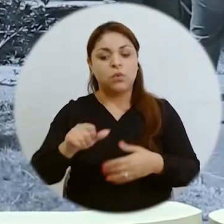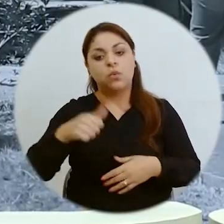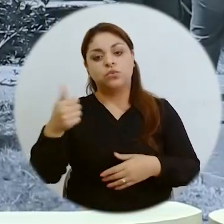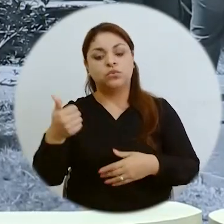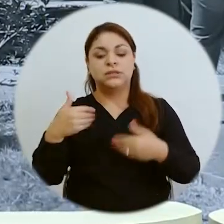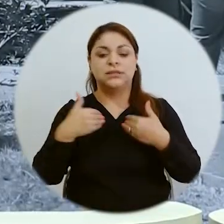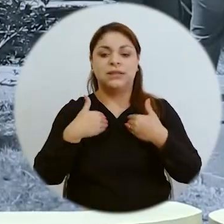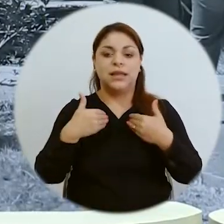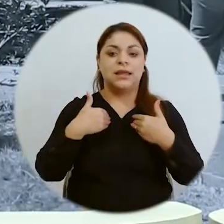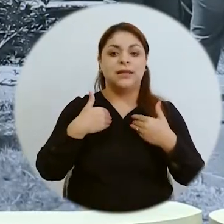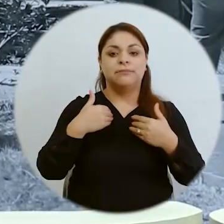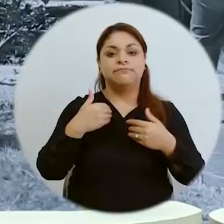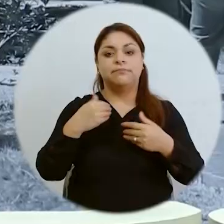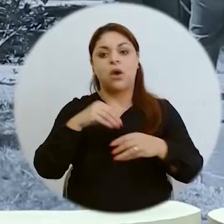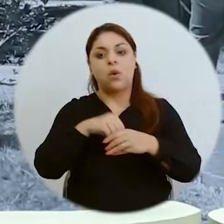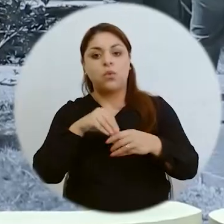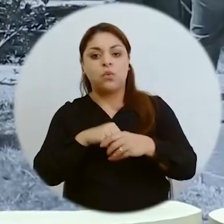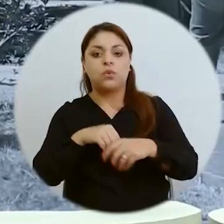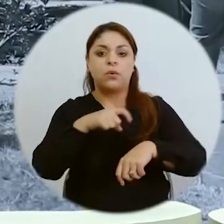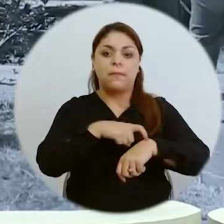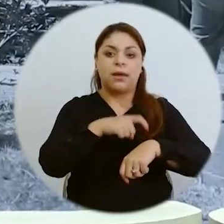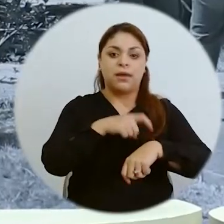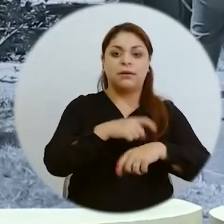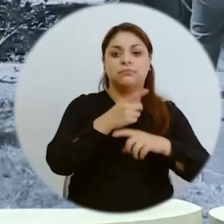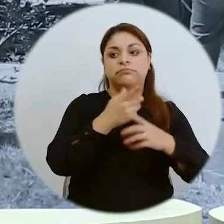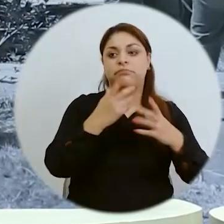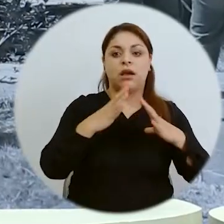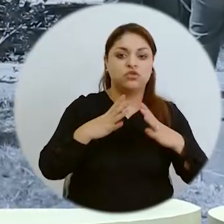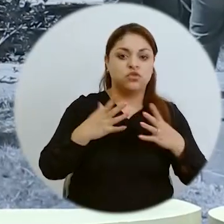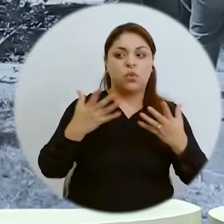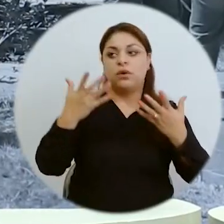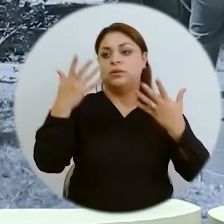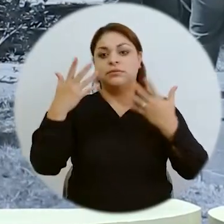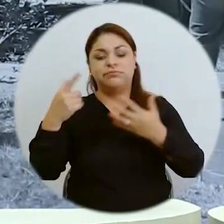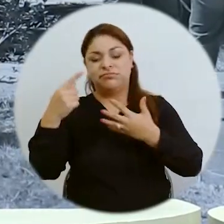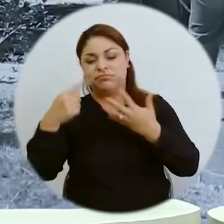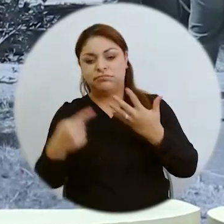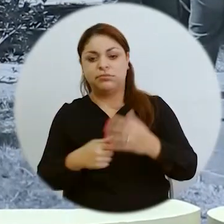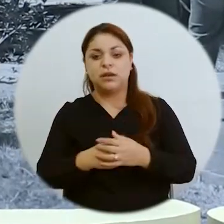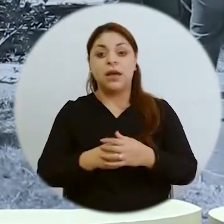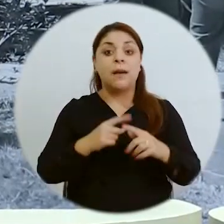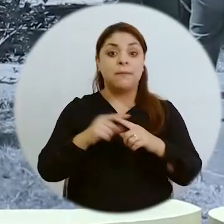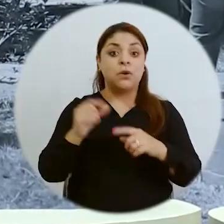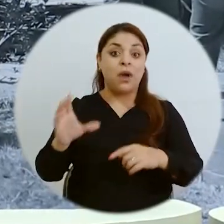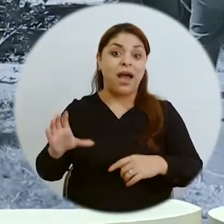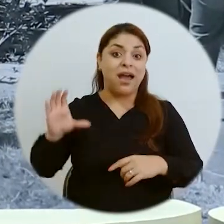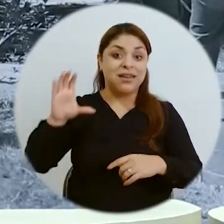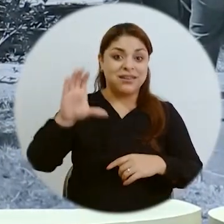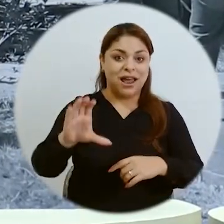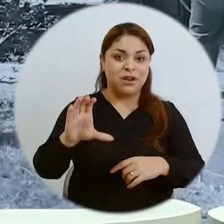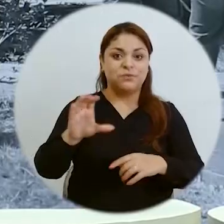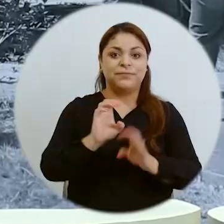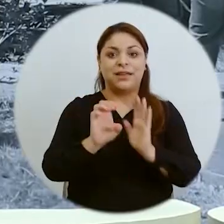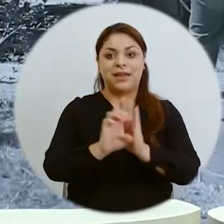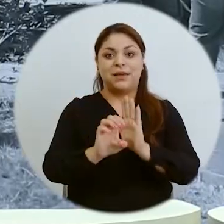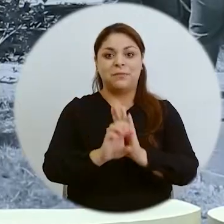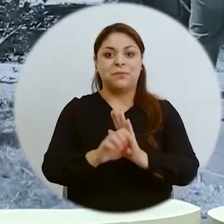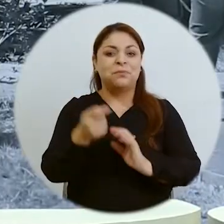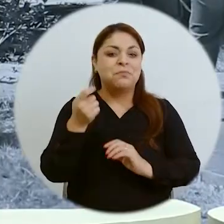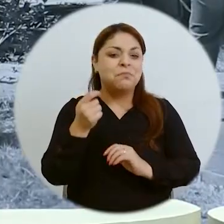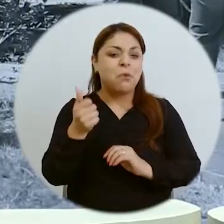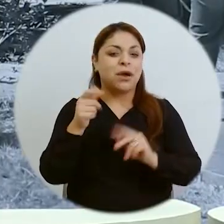de la población, prácticamente toda la población, ¿verdad?, que recibe un ingreso fijo, pues recibe un aguinaldo a final de año. Alguna